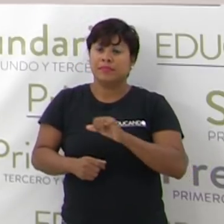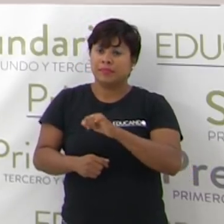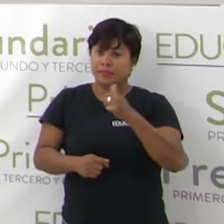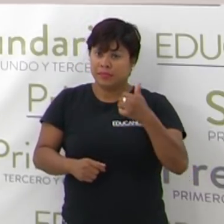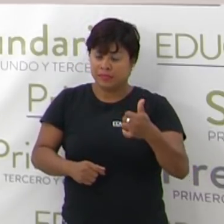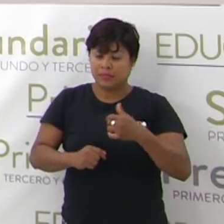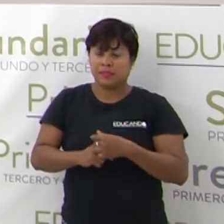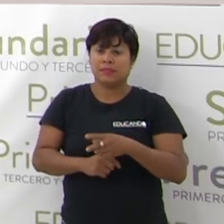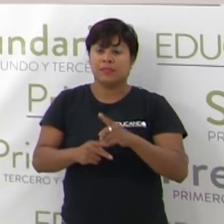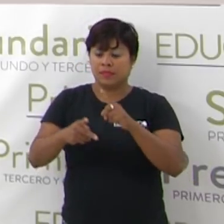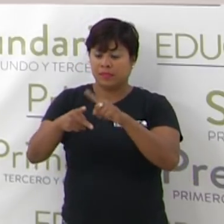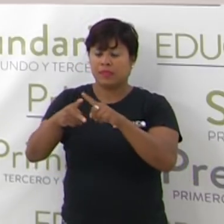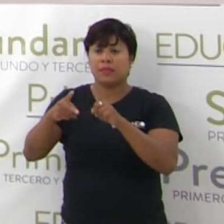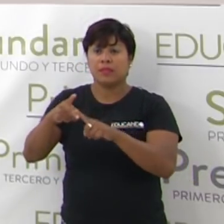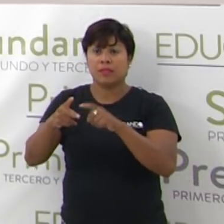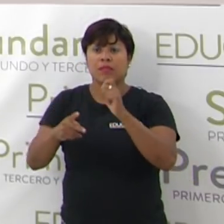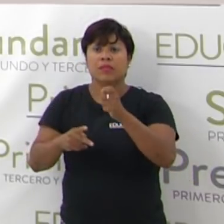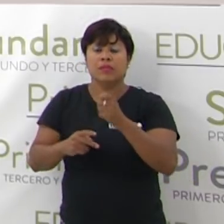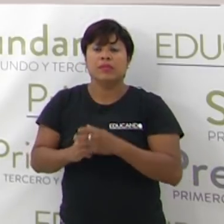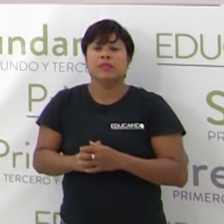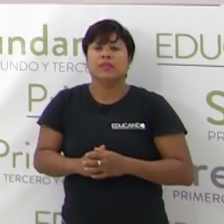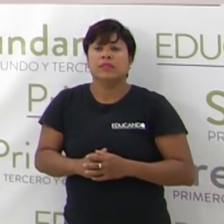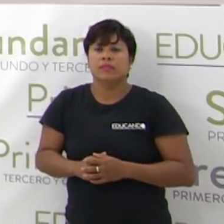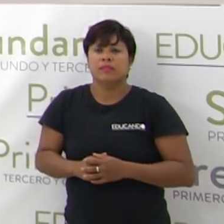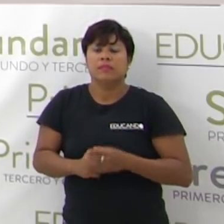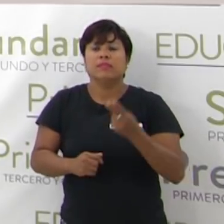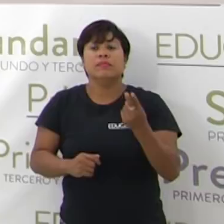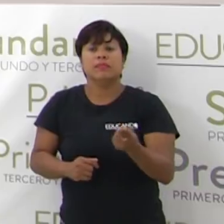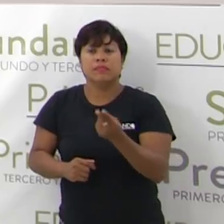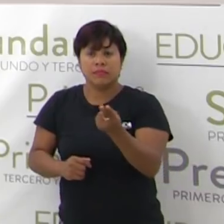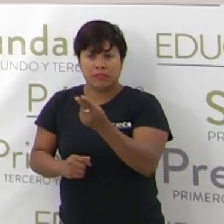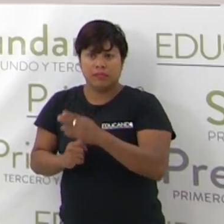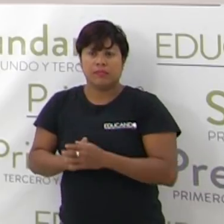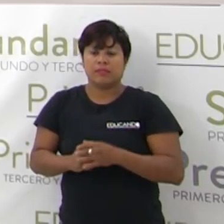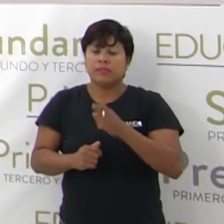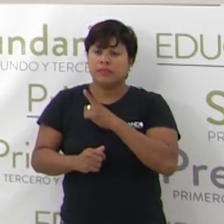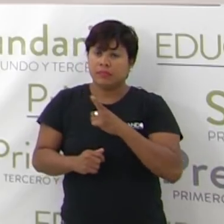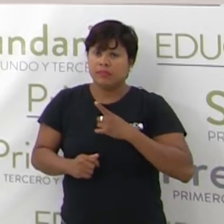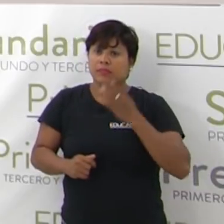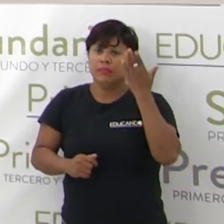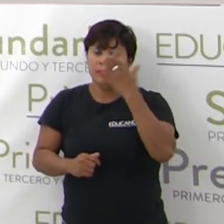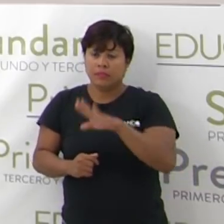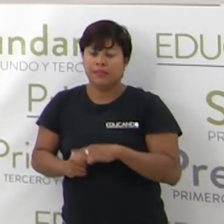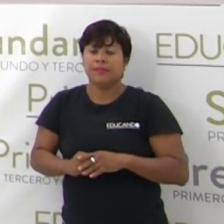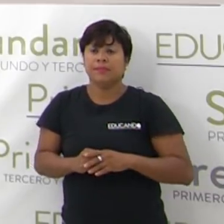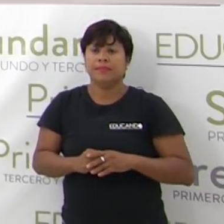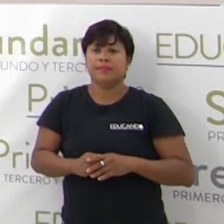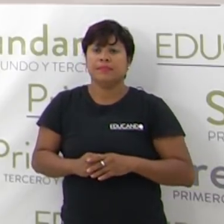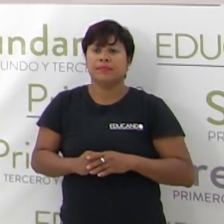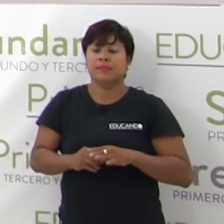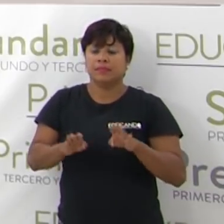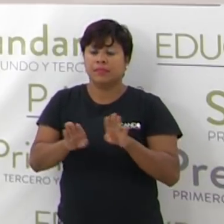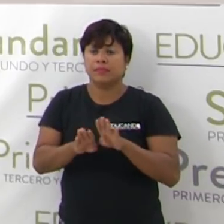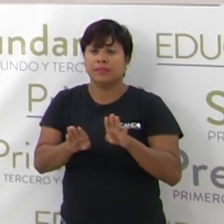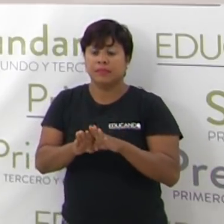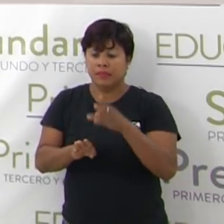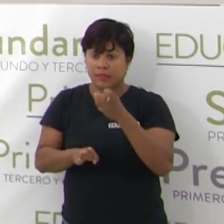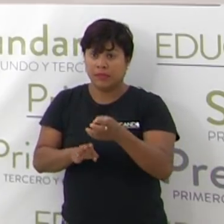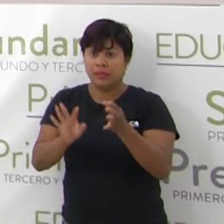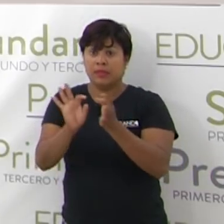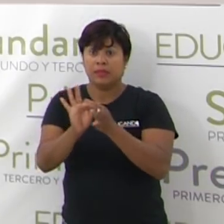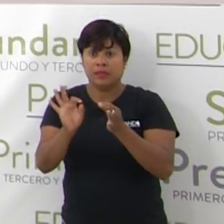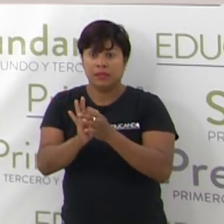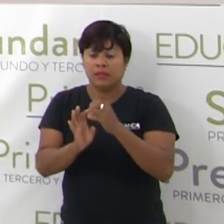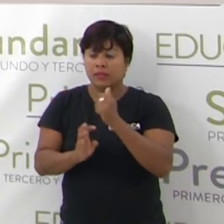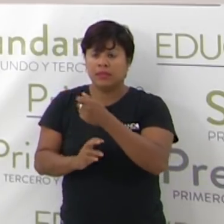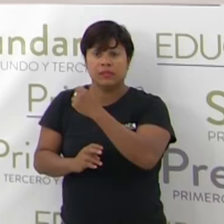siguientes dos orientaciones es que ustedes sepan que como esta narración es